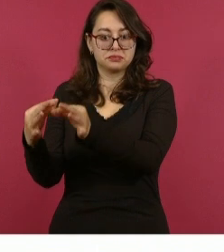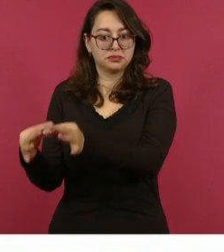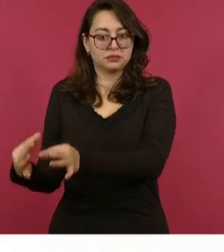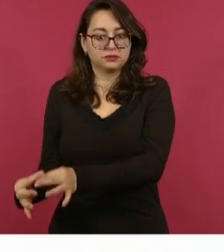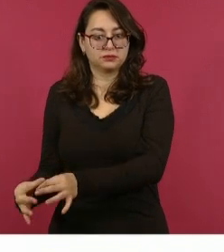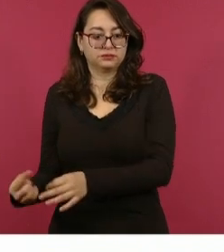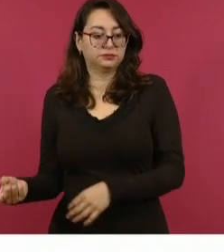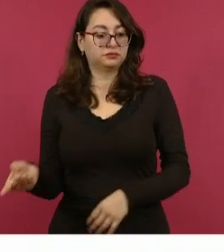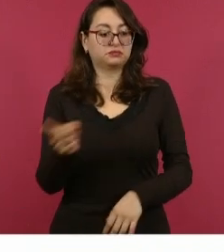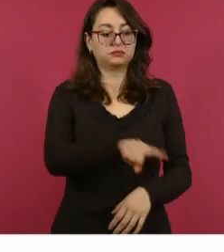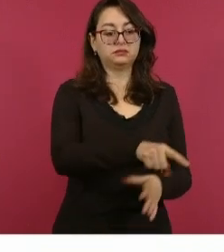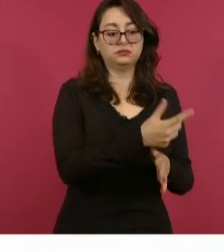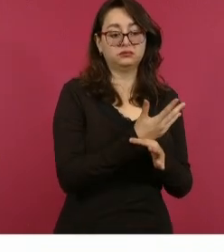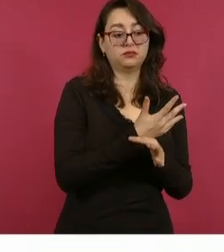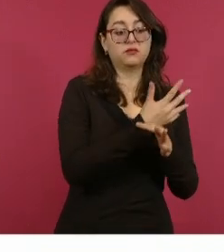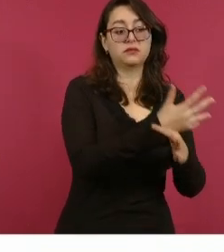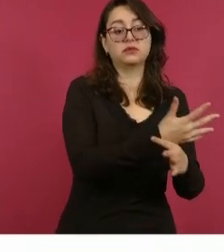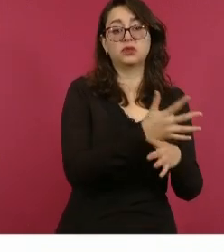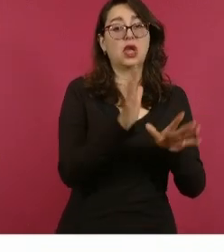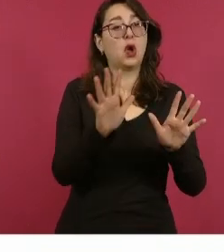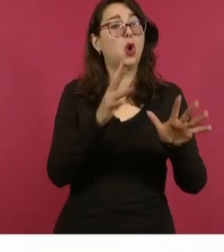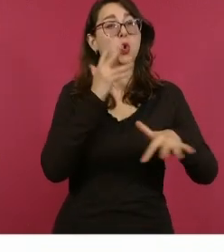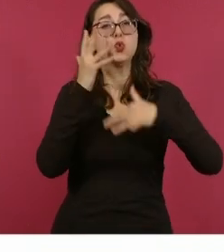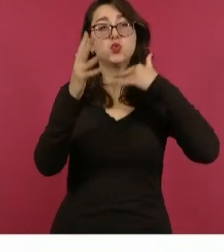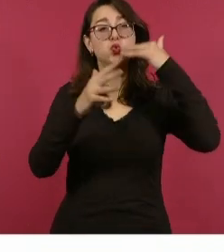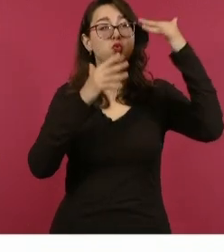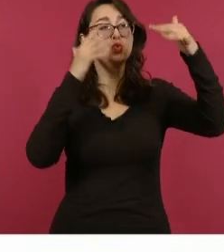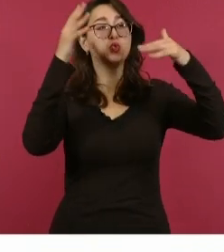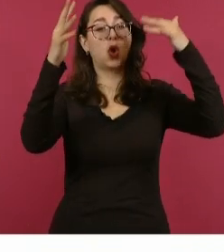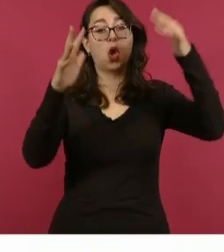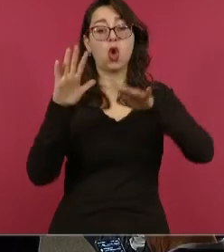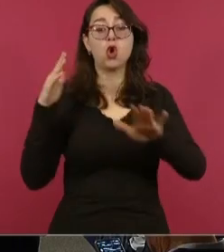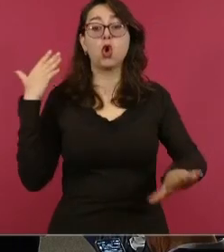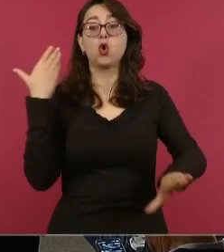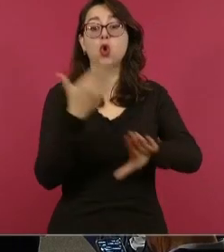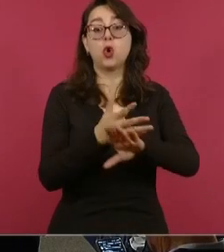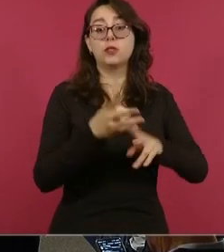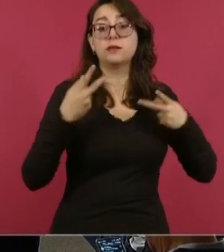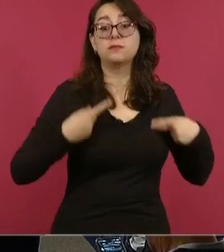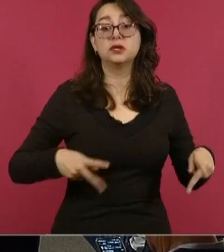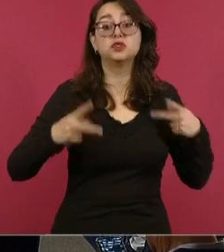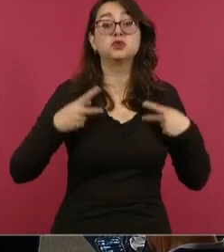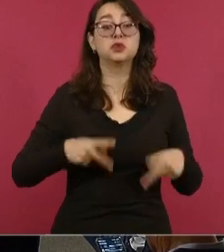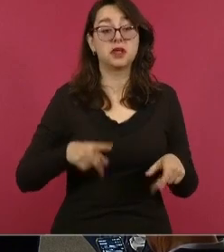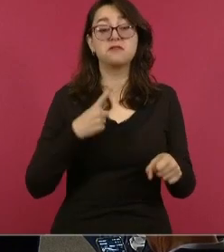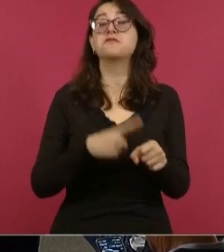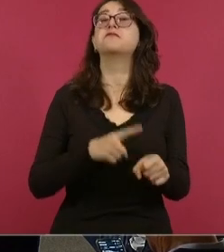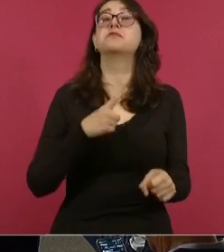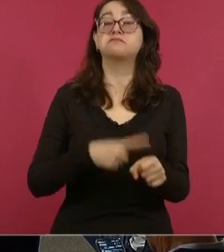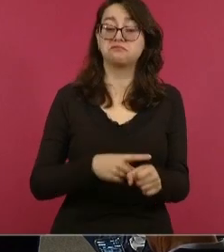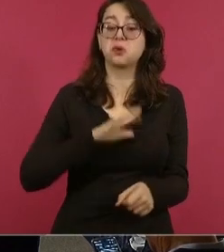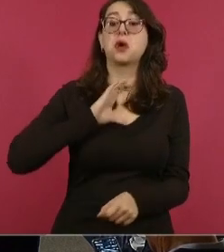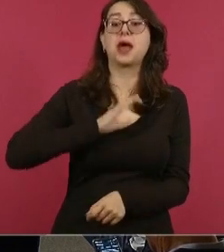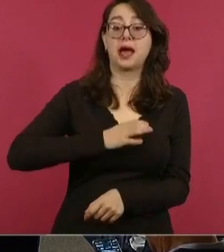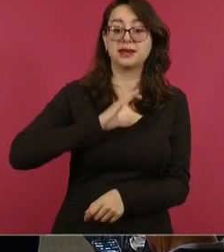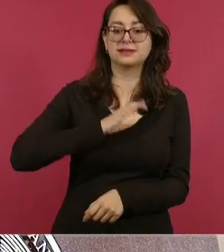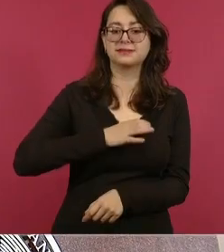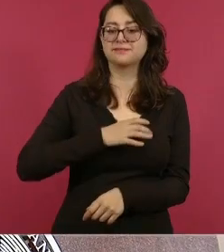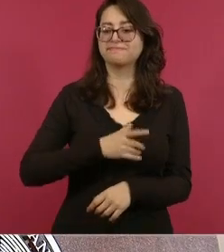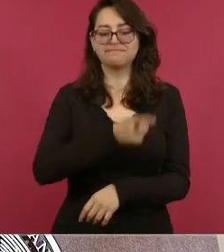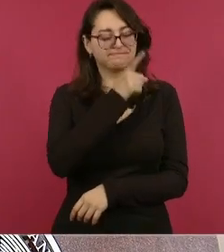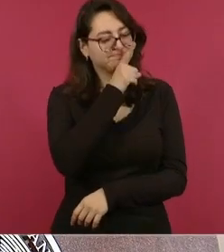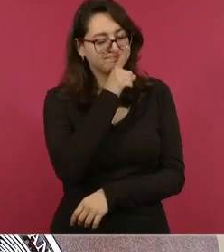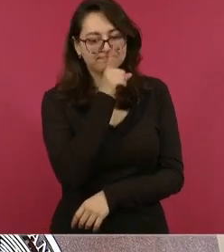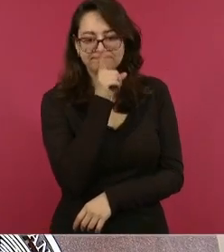fundamento denuncia supuestos daños o riesgos a la salud de la población por esta mentira de que contamina, pero